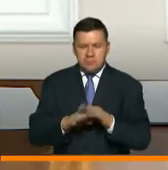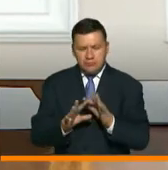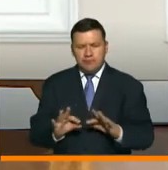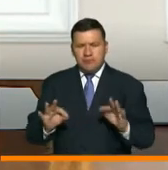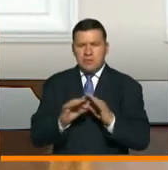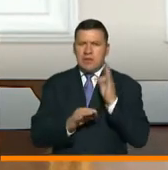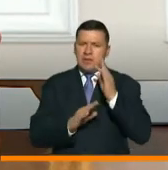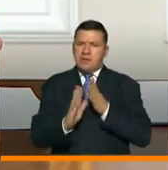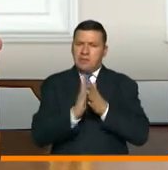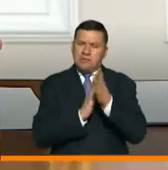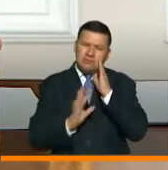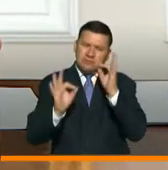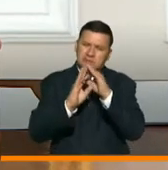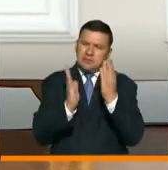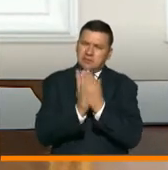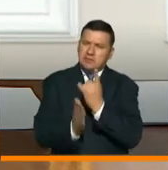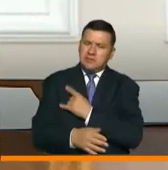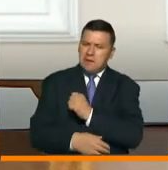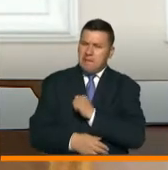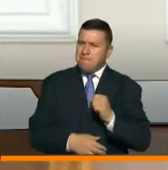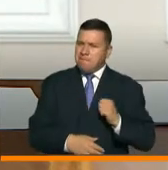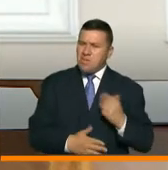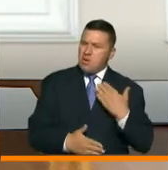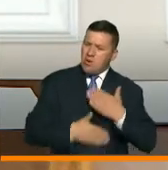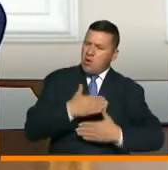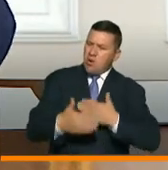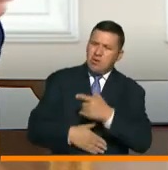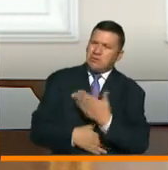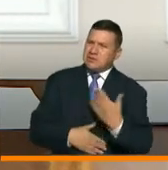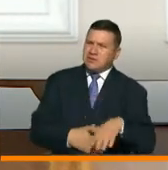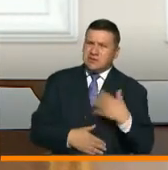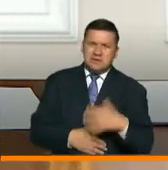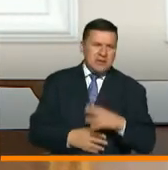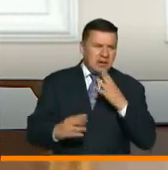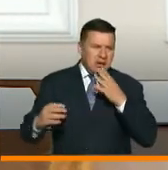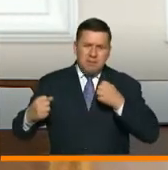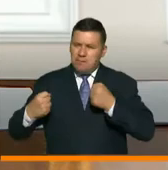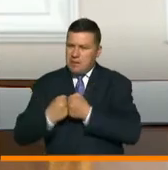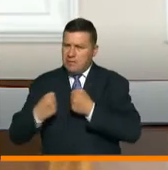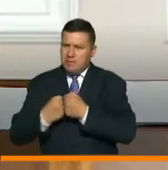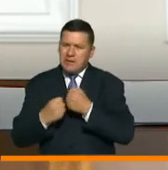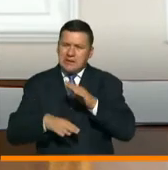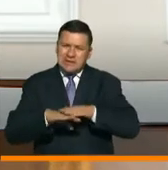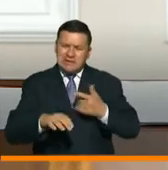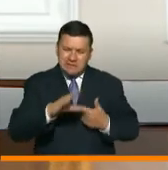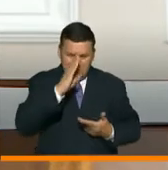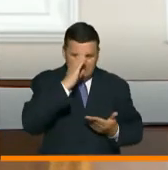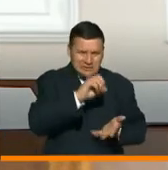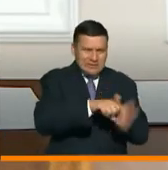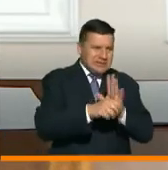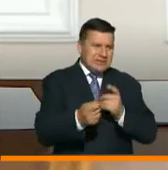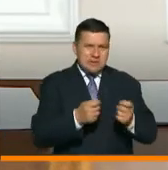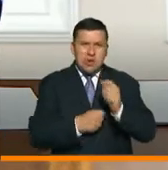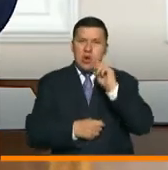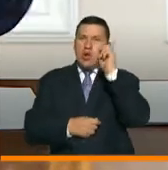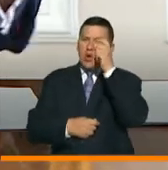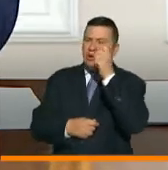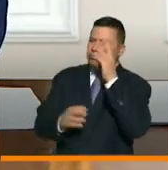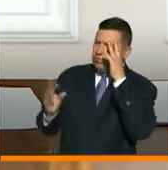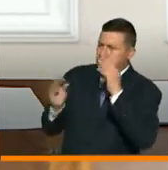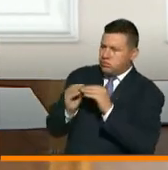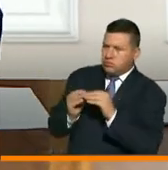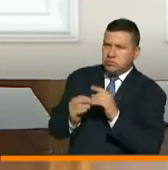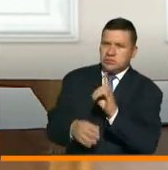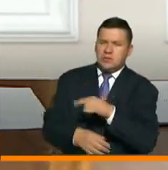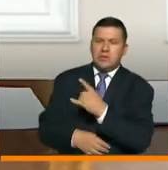su testimonio desde el enfoque de la educación privada. ¿Cómo ha sido toda esta articulación en medio de la pandemia, colaborando gobierno y